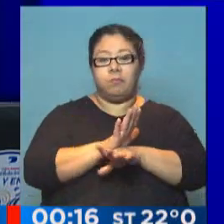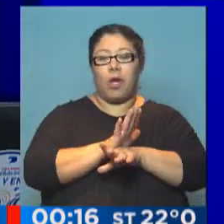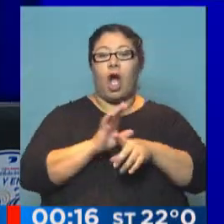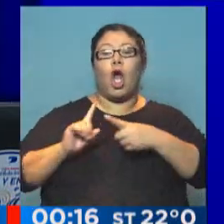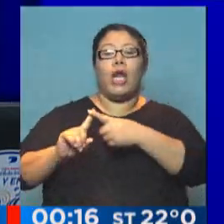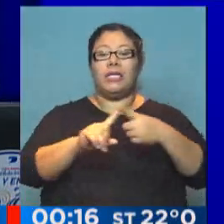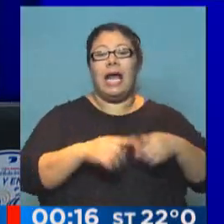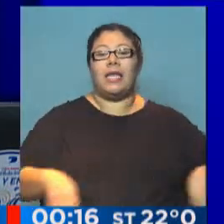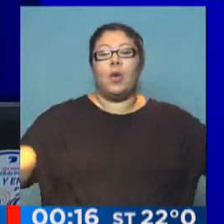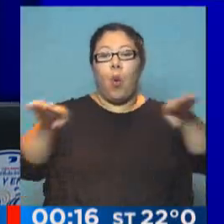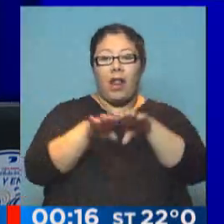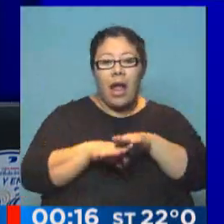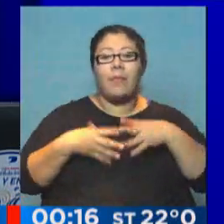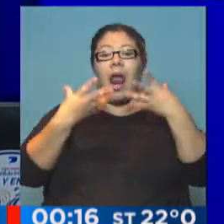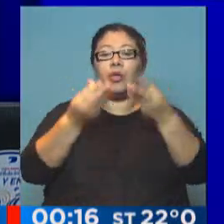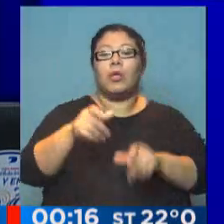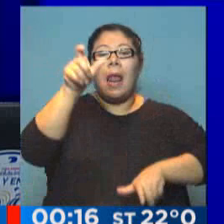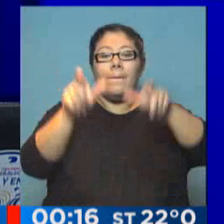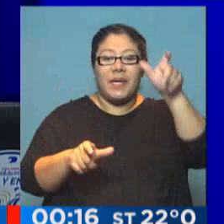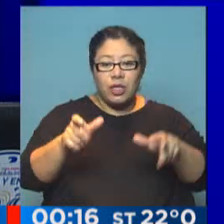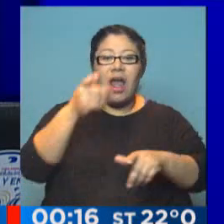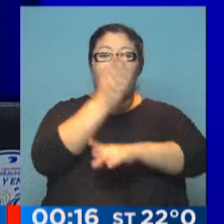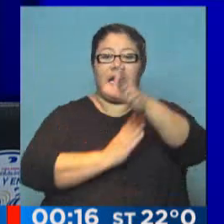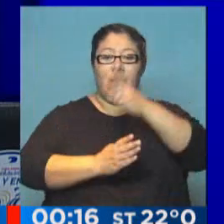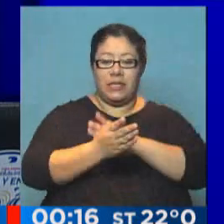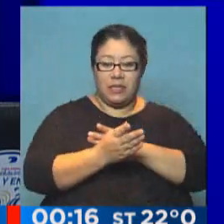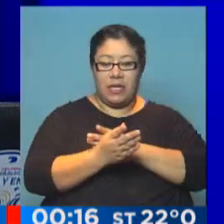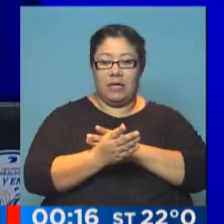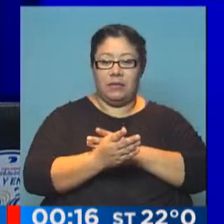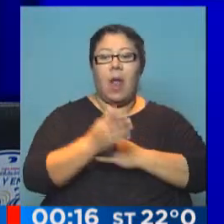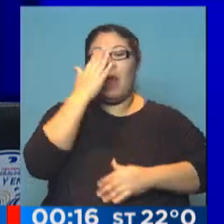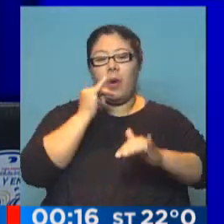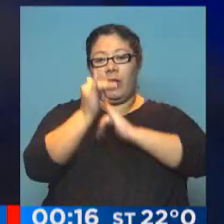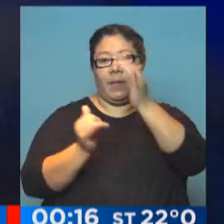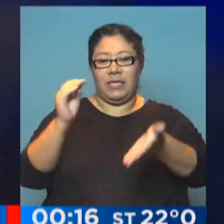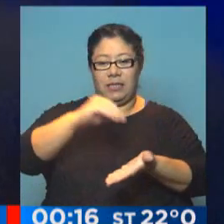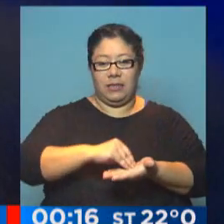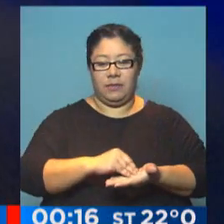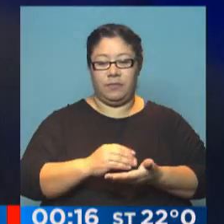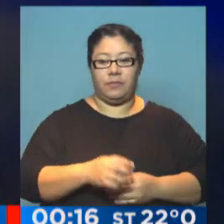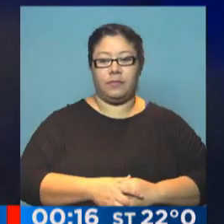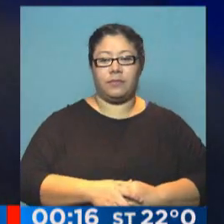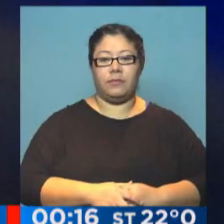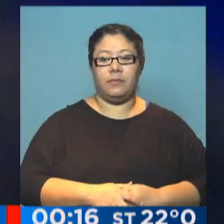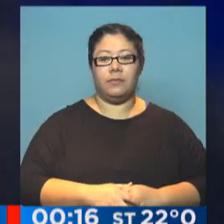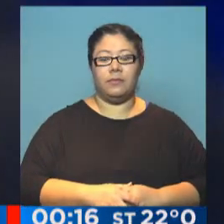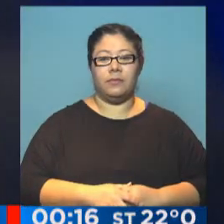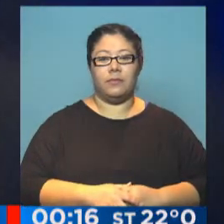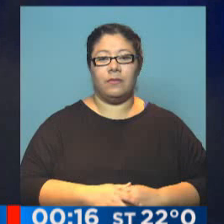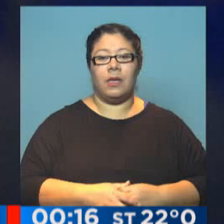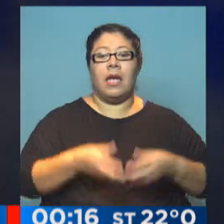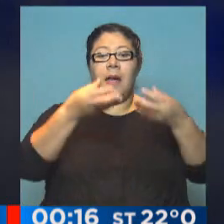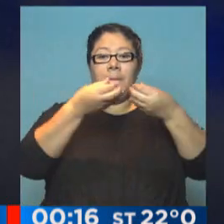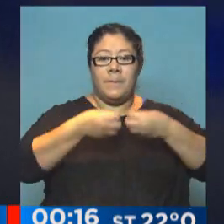panel de accesibilidad con mucha ayuda para personas con distintos tipos de discapacidad. Te cuento más en unos minutos. Y comenzamos a